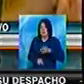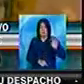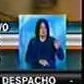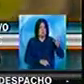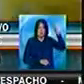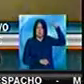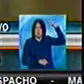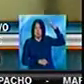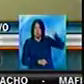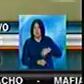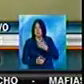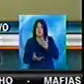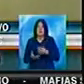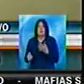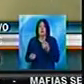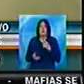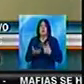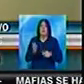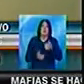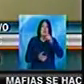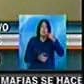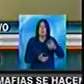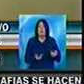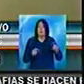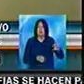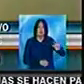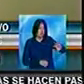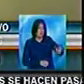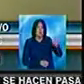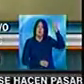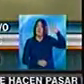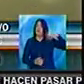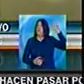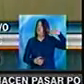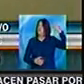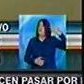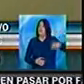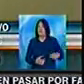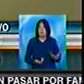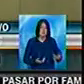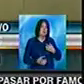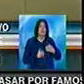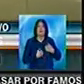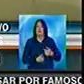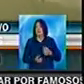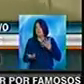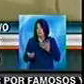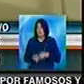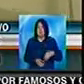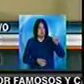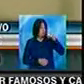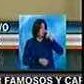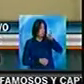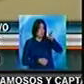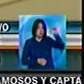Me ayuda nuestra cámara. ¿Cómo se tenga con el agua, por ejemplo, cuando uno se baña de forma innecesaria? Ok, tenemos, claro, en ese chorro que